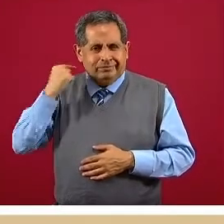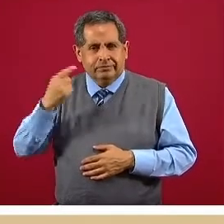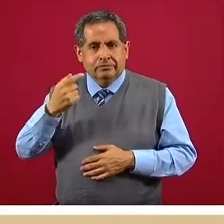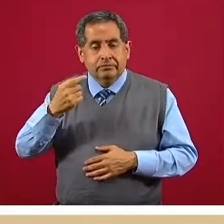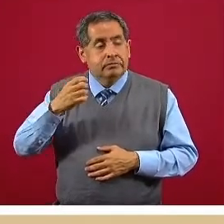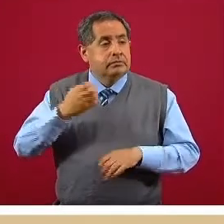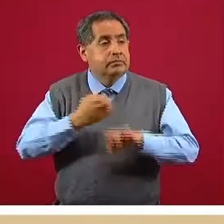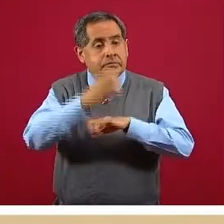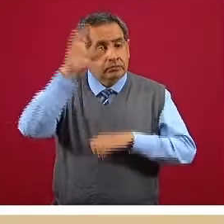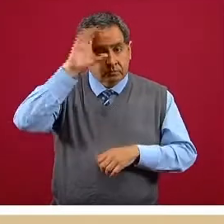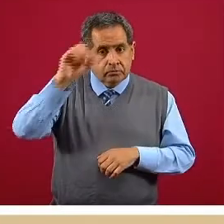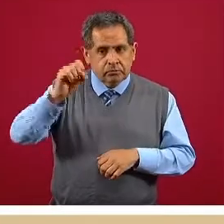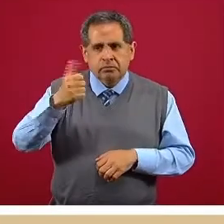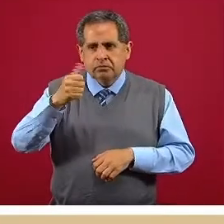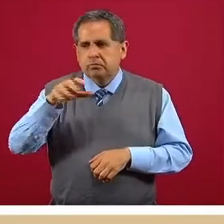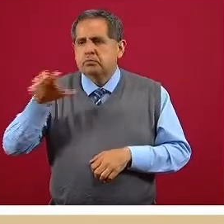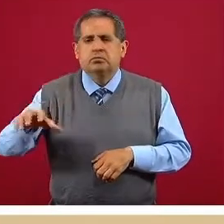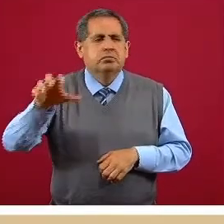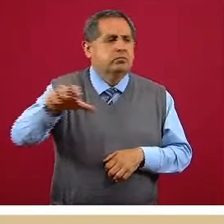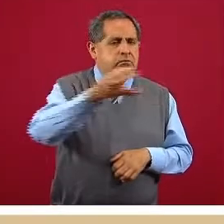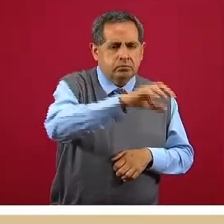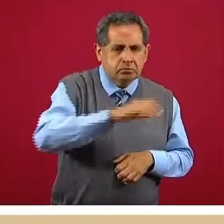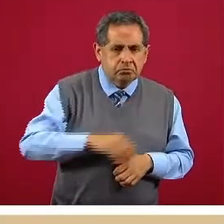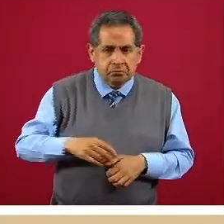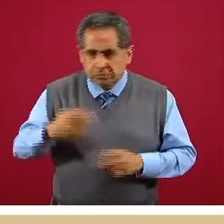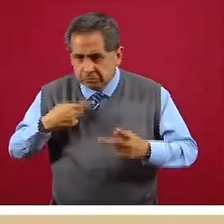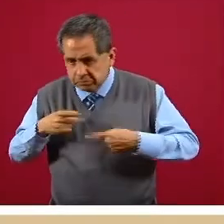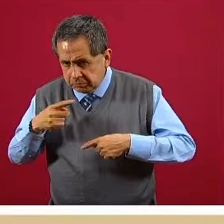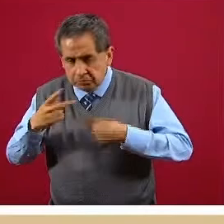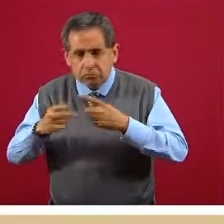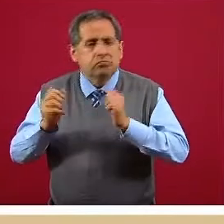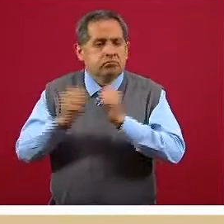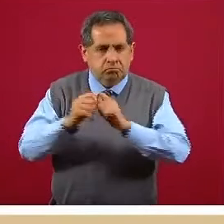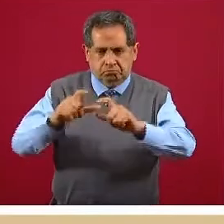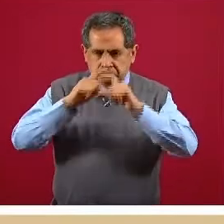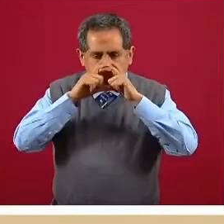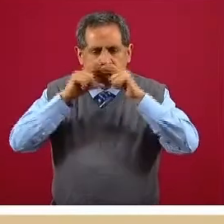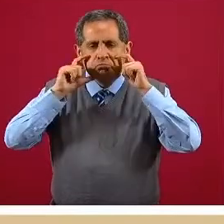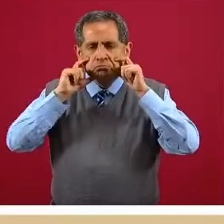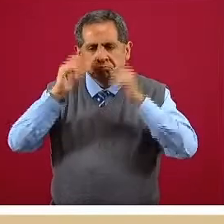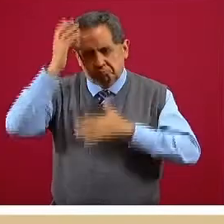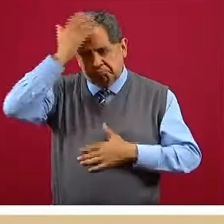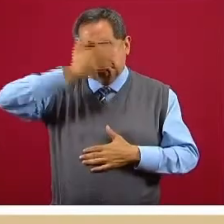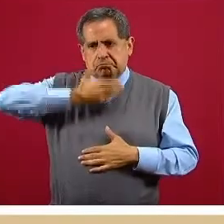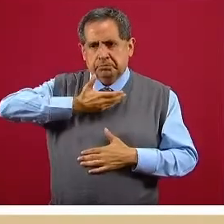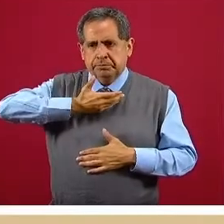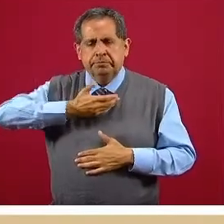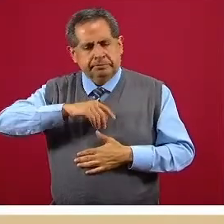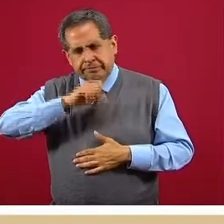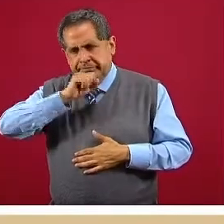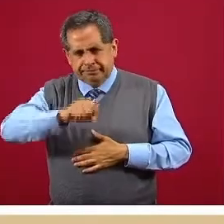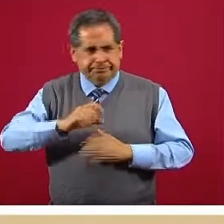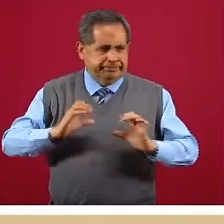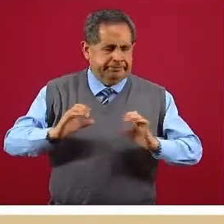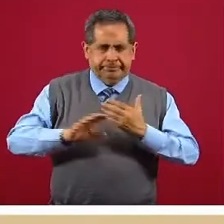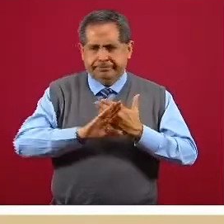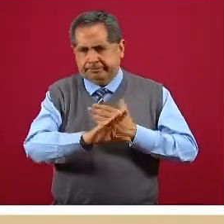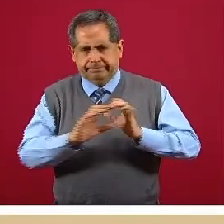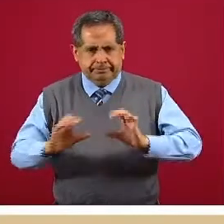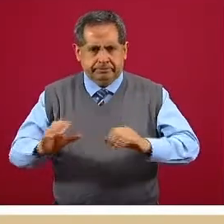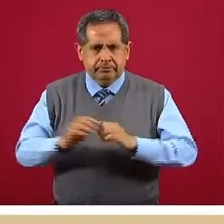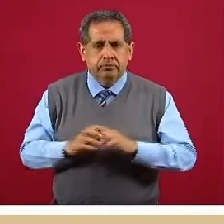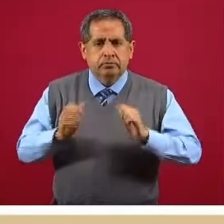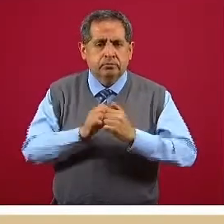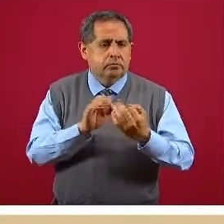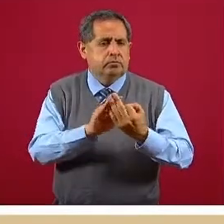estado de Morelos y como pueden ver el personal lleva su cubrebocas y su careta y todo